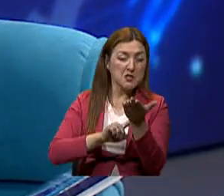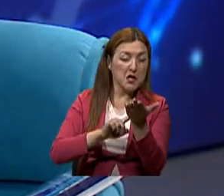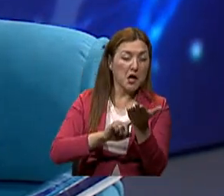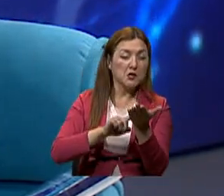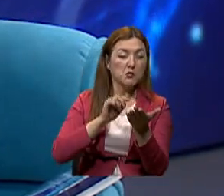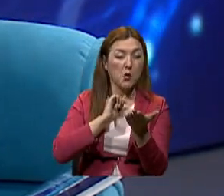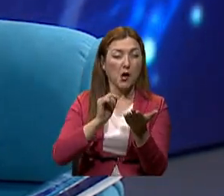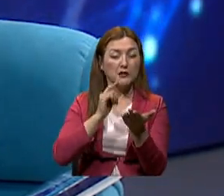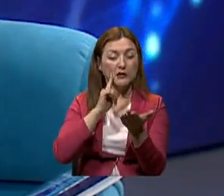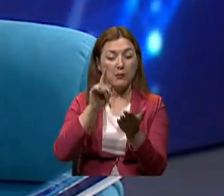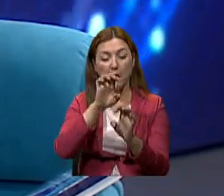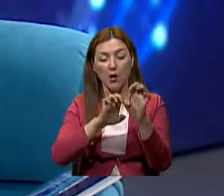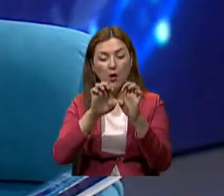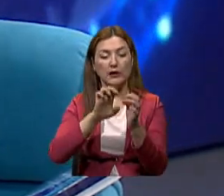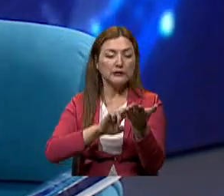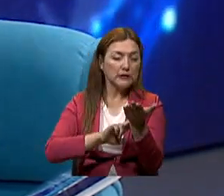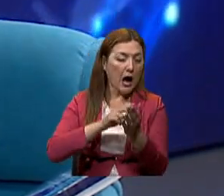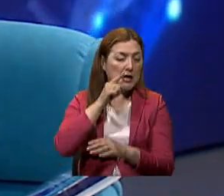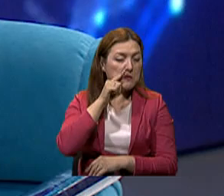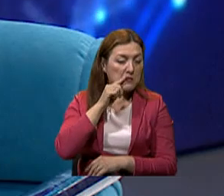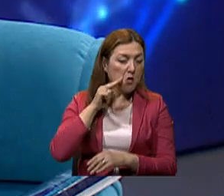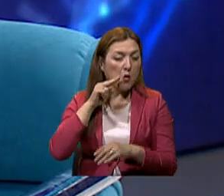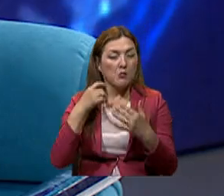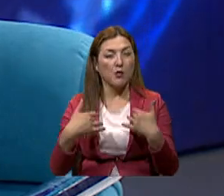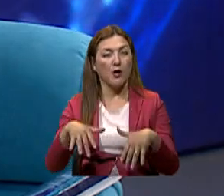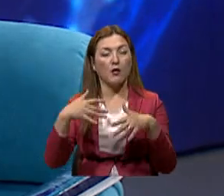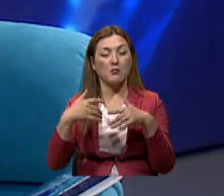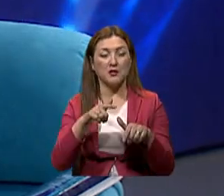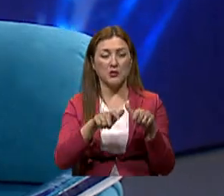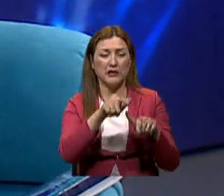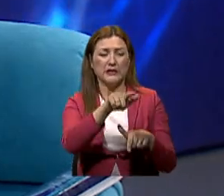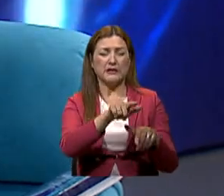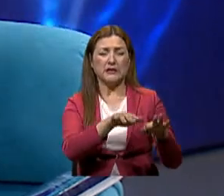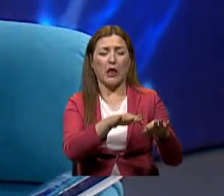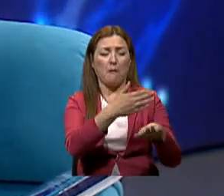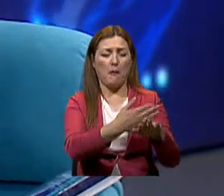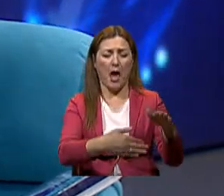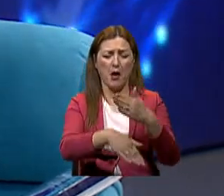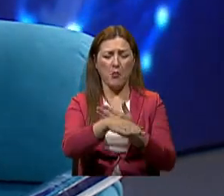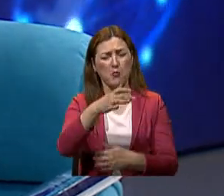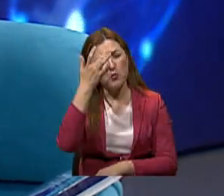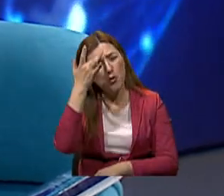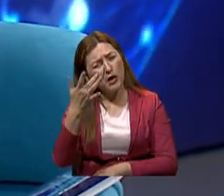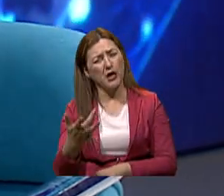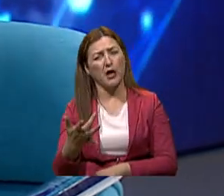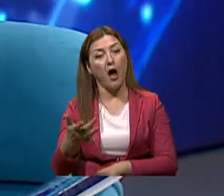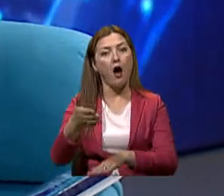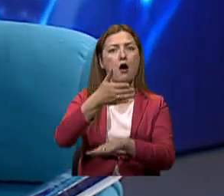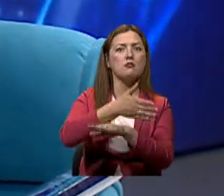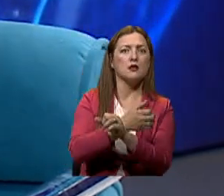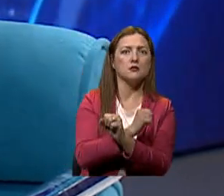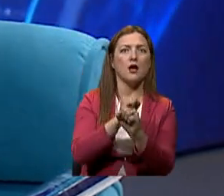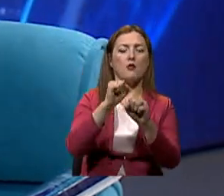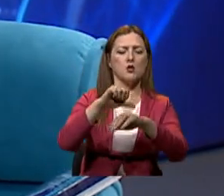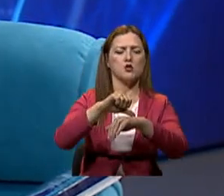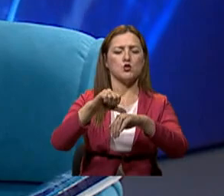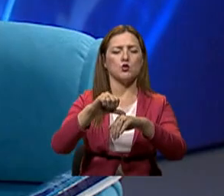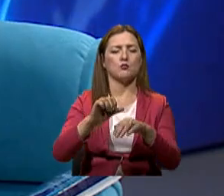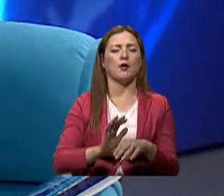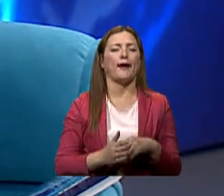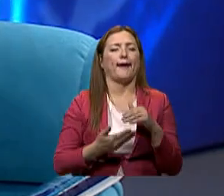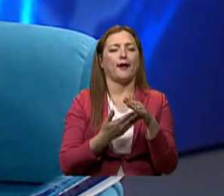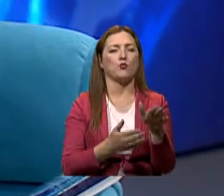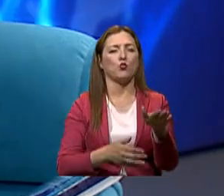los médicos que nos escuchan habrán visto casos que terminan en doble amputación. ¿Por qué llegamos a ese extremo? Es decir, ¿por qué una lesión, una uñita